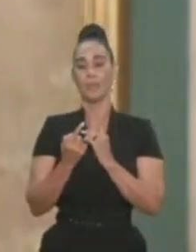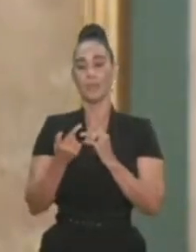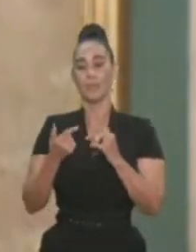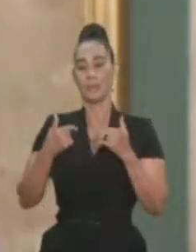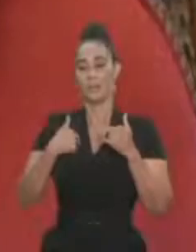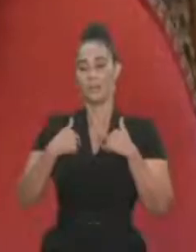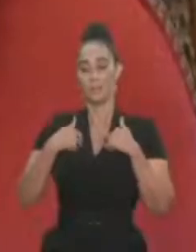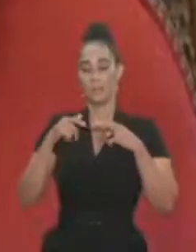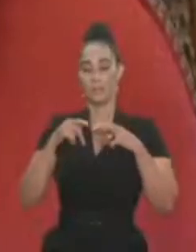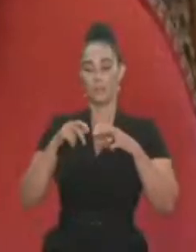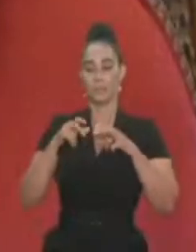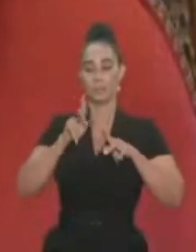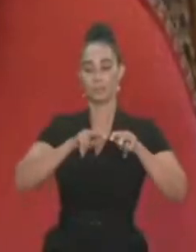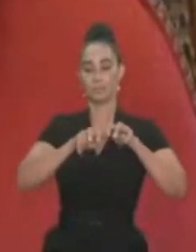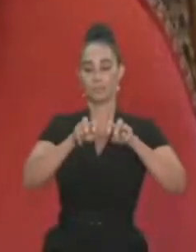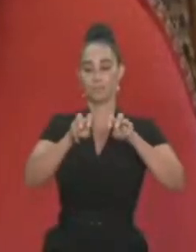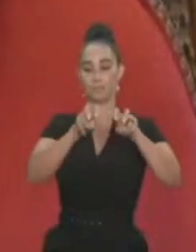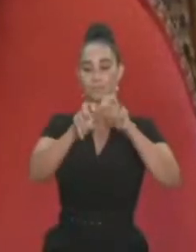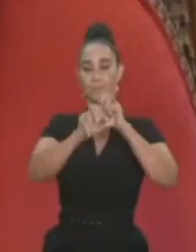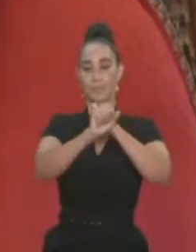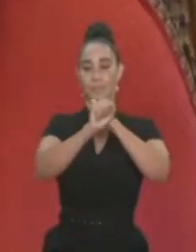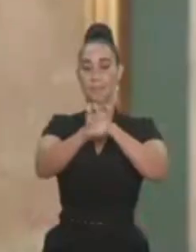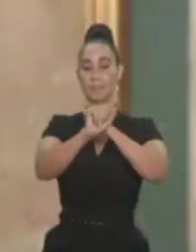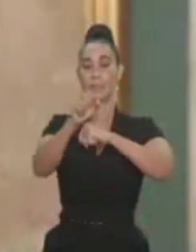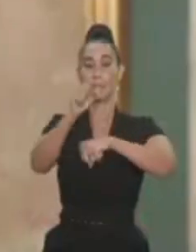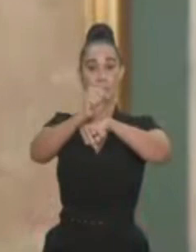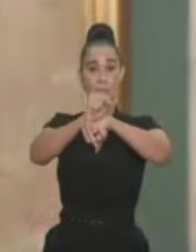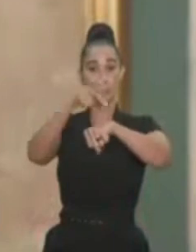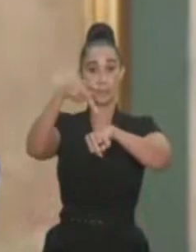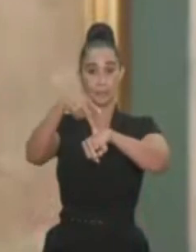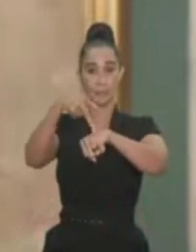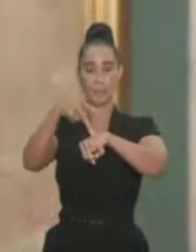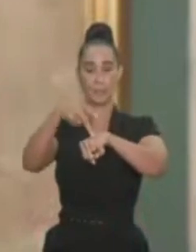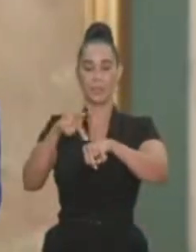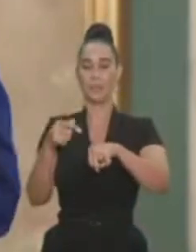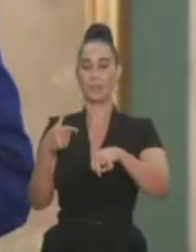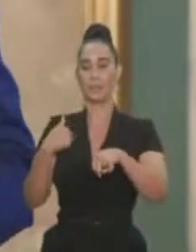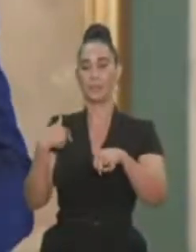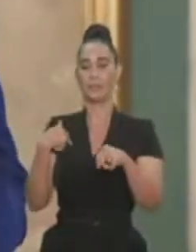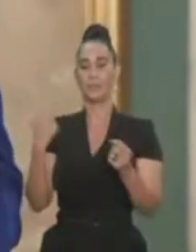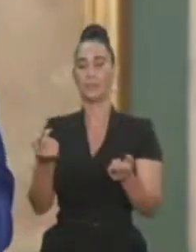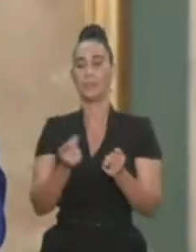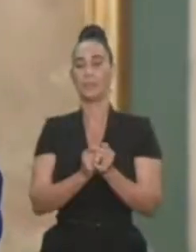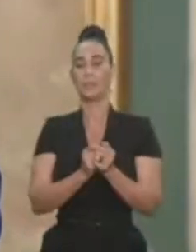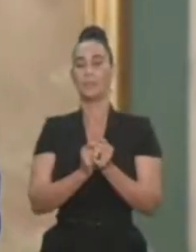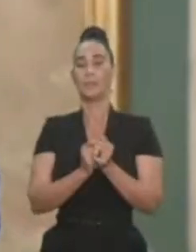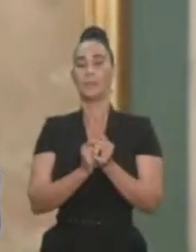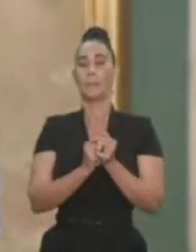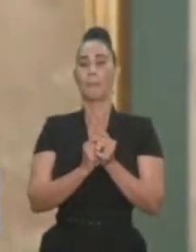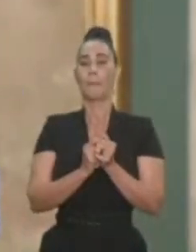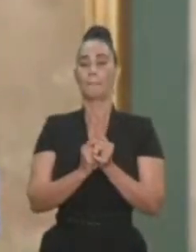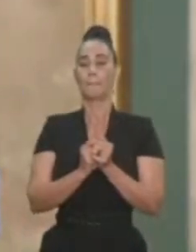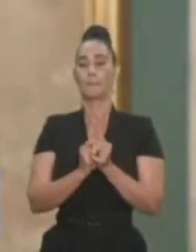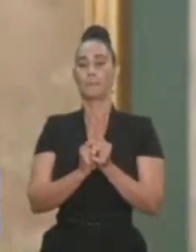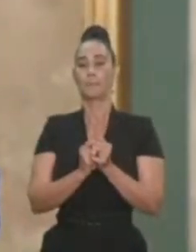de mis recorridos, creo que fue por San Pedro de Macorís, me había picado